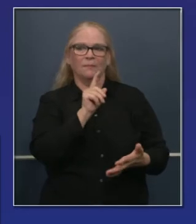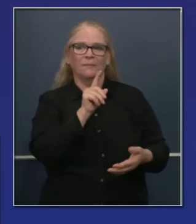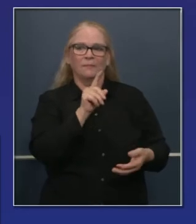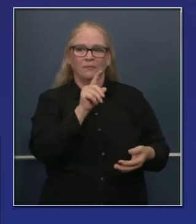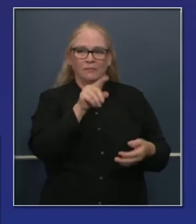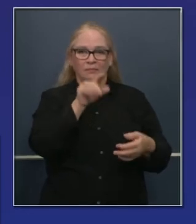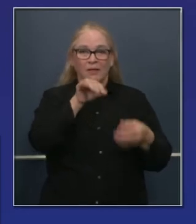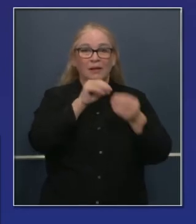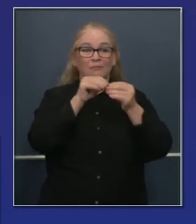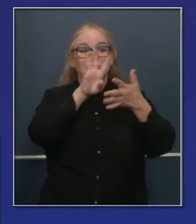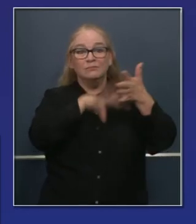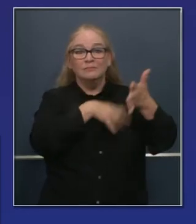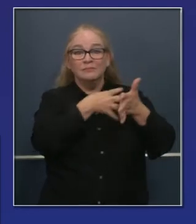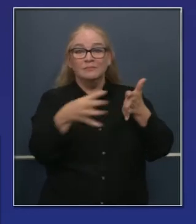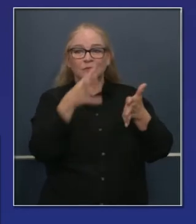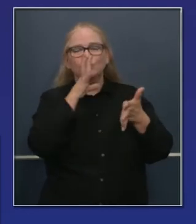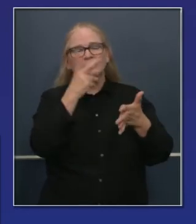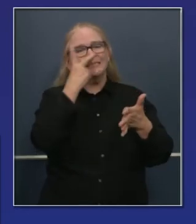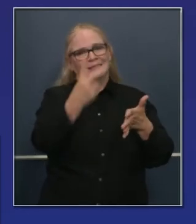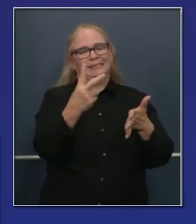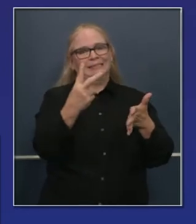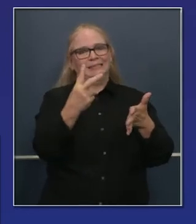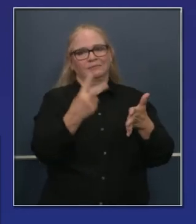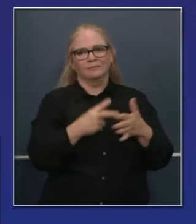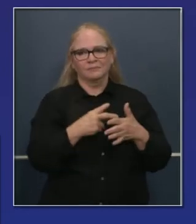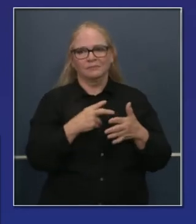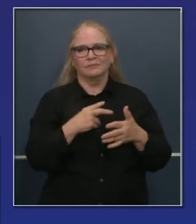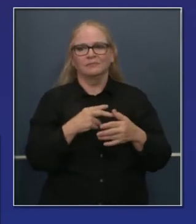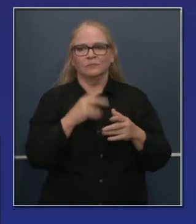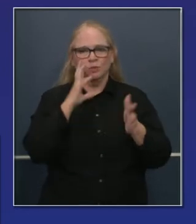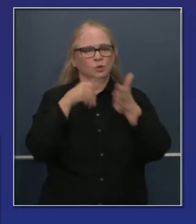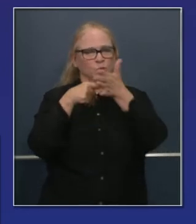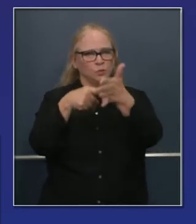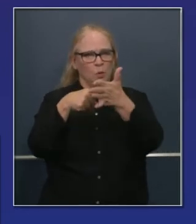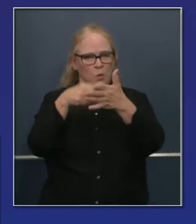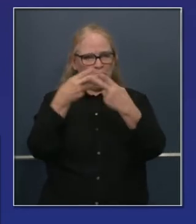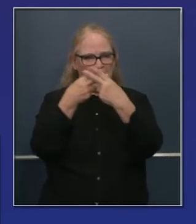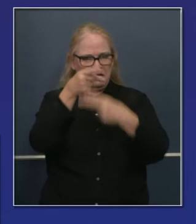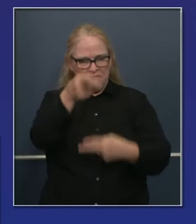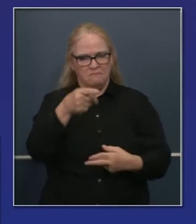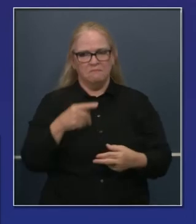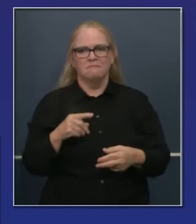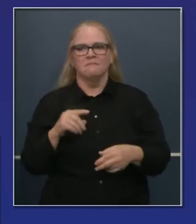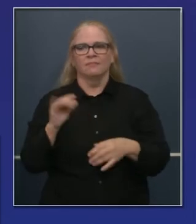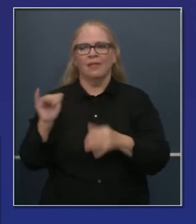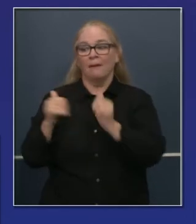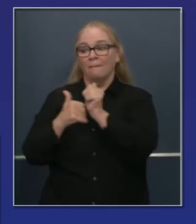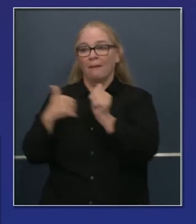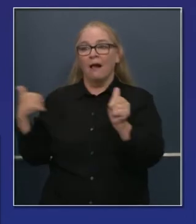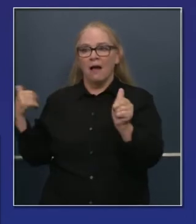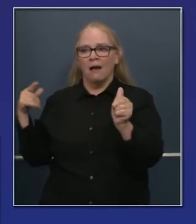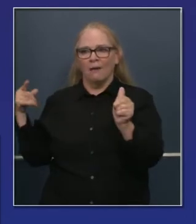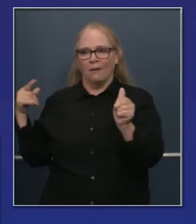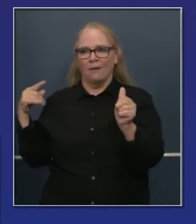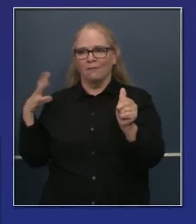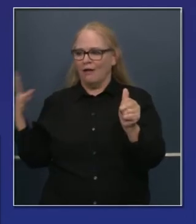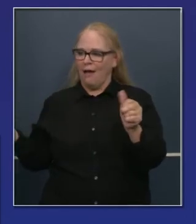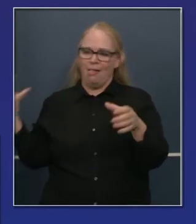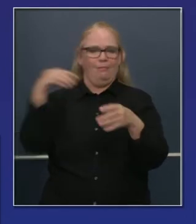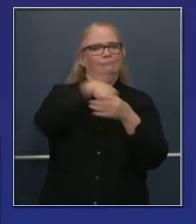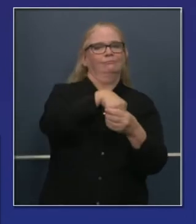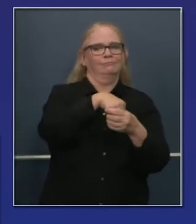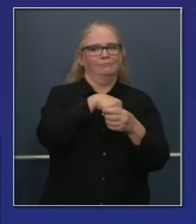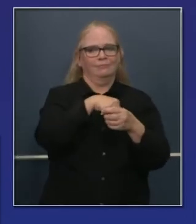de la semana pasada incluyen estas cifras que pueden ver en la pantalla ahora así que cuando hicimos eso